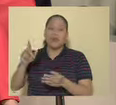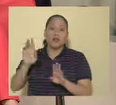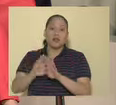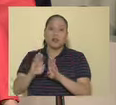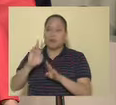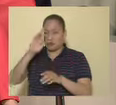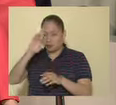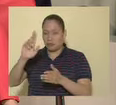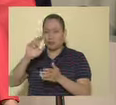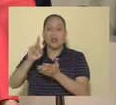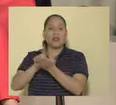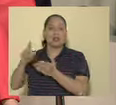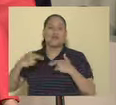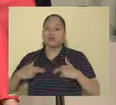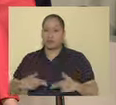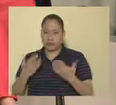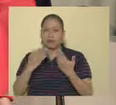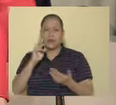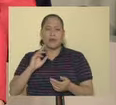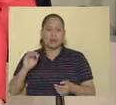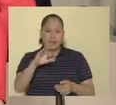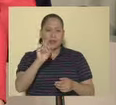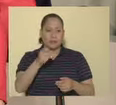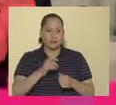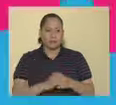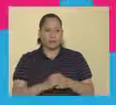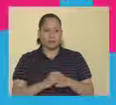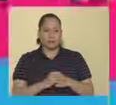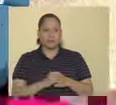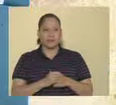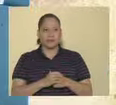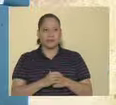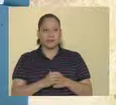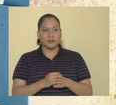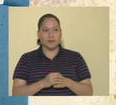ver para qué sirve esta dirección. Pues vamos a ver. Vamos a ver la cápsula.